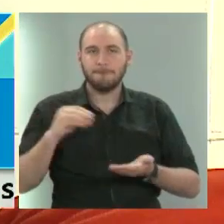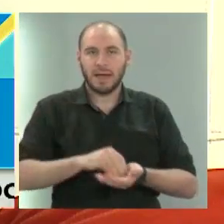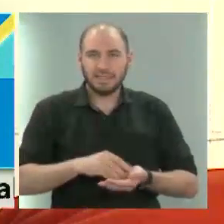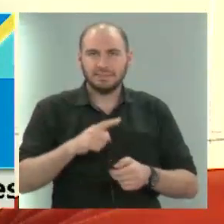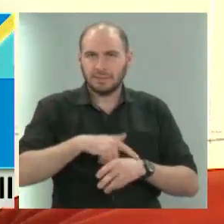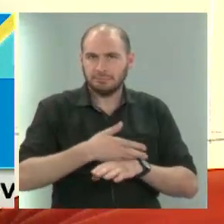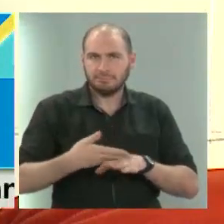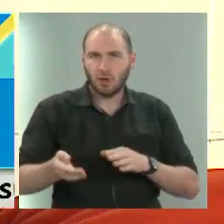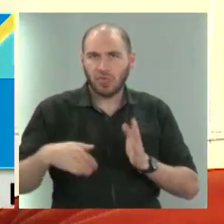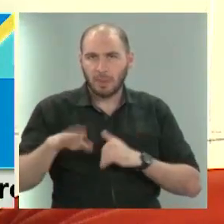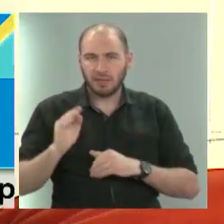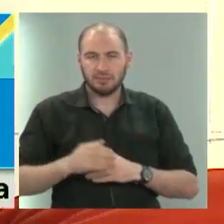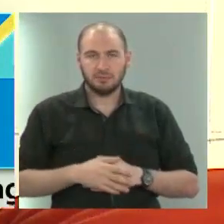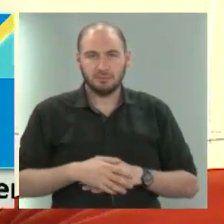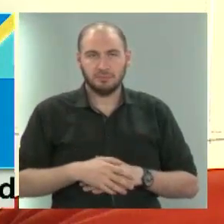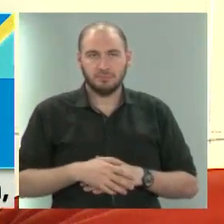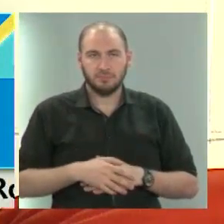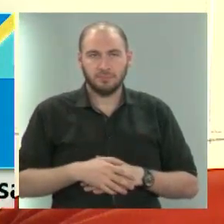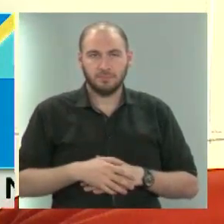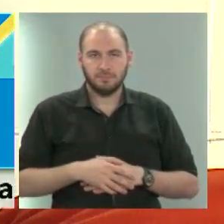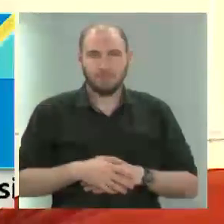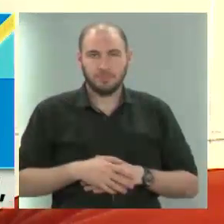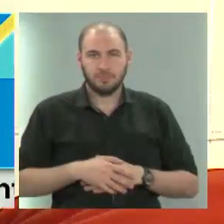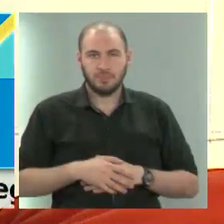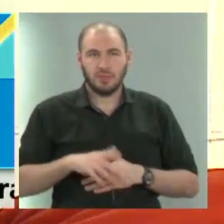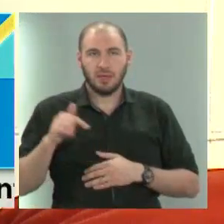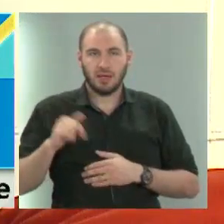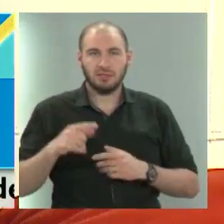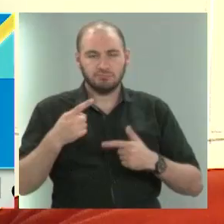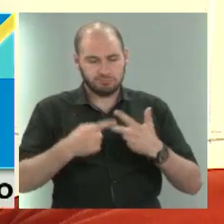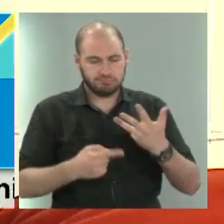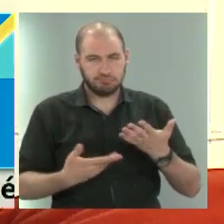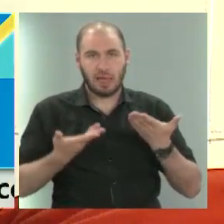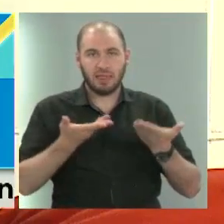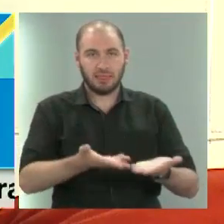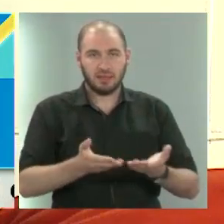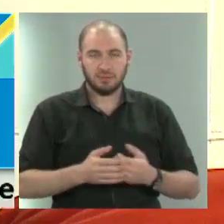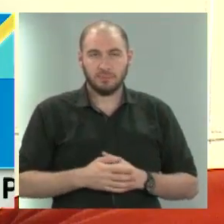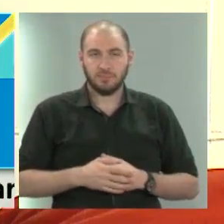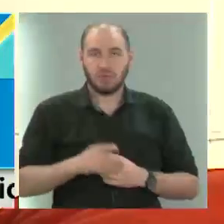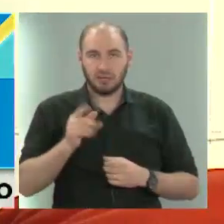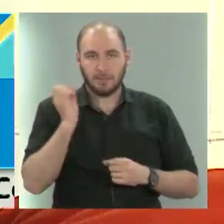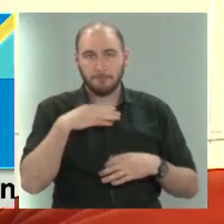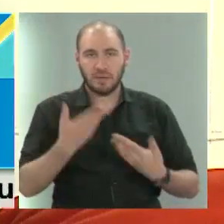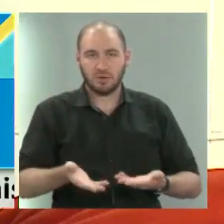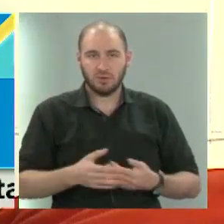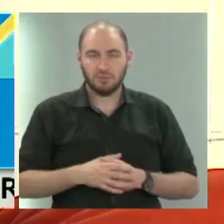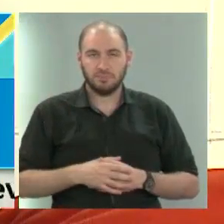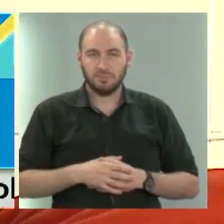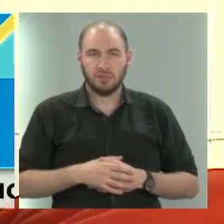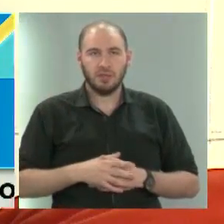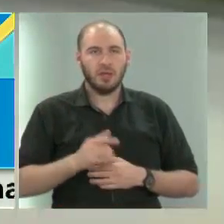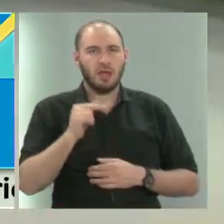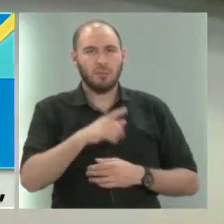ese tiempo extra, a darle todos estos elementos que evidentemente mejoran, ¿no?, después.